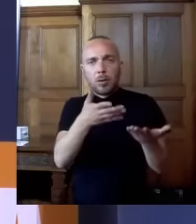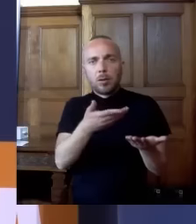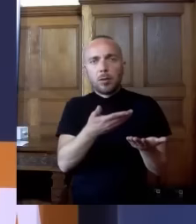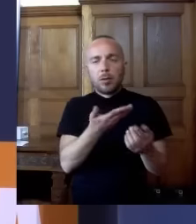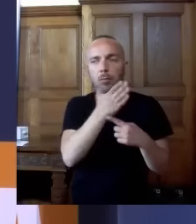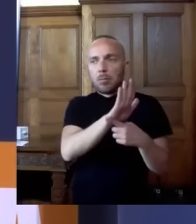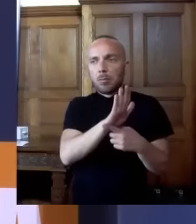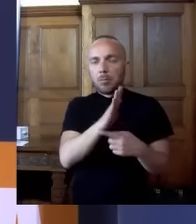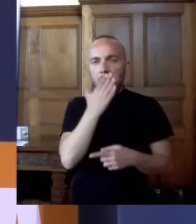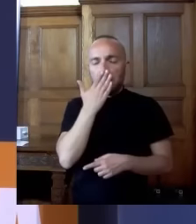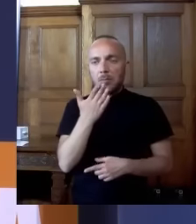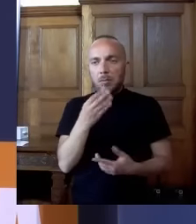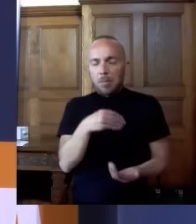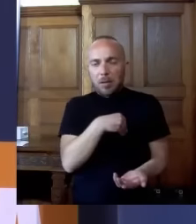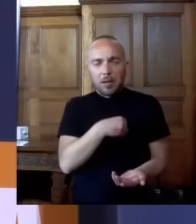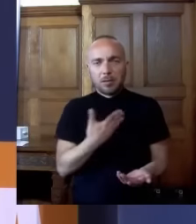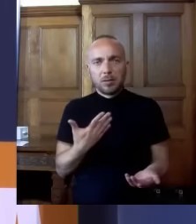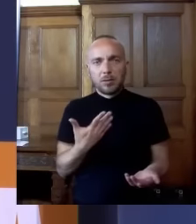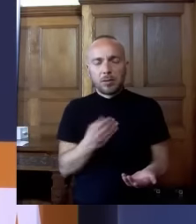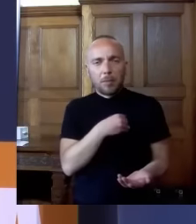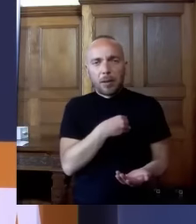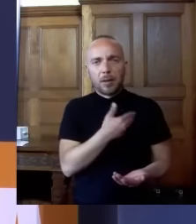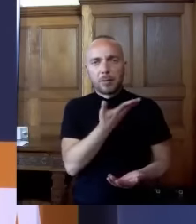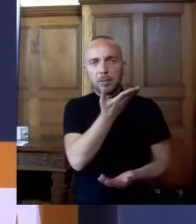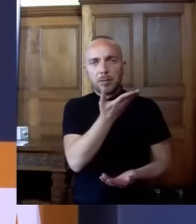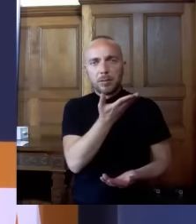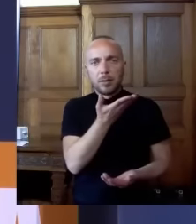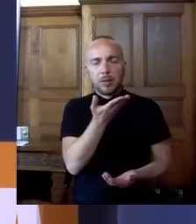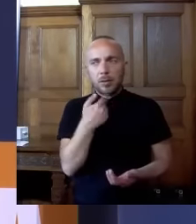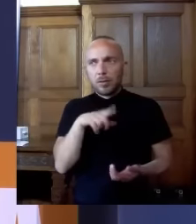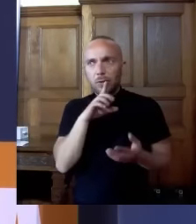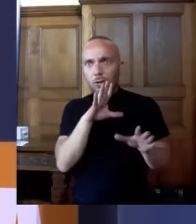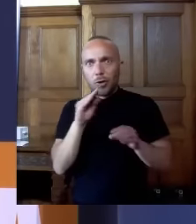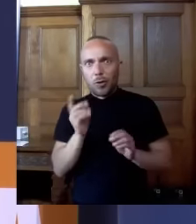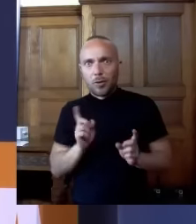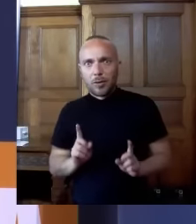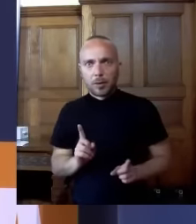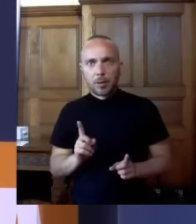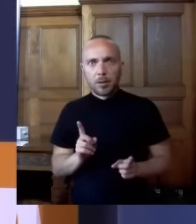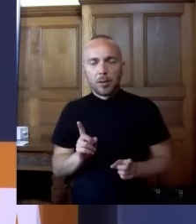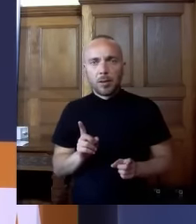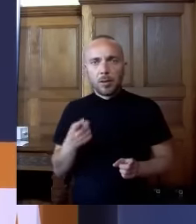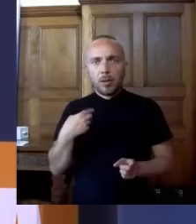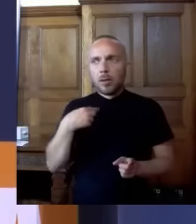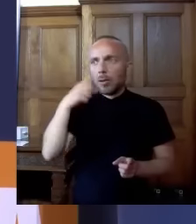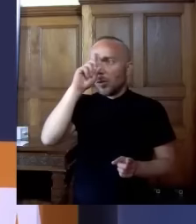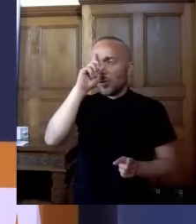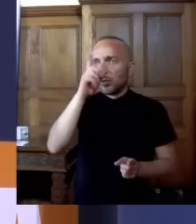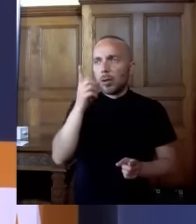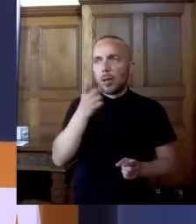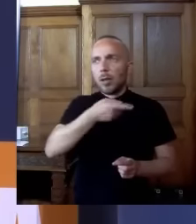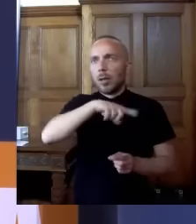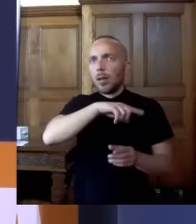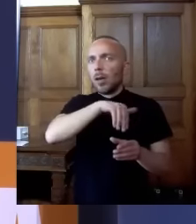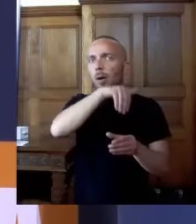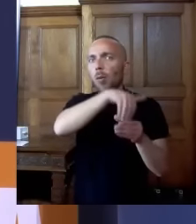pen esaten gainer penz uler nik ez dakit eur euren botu